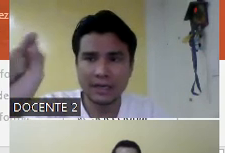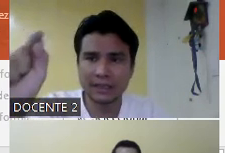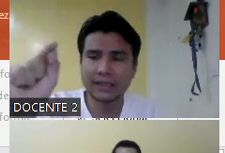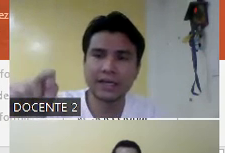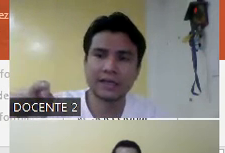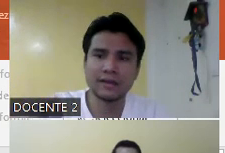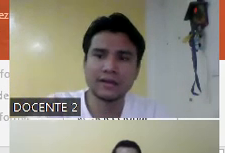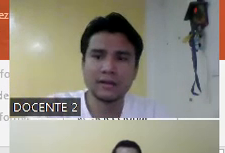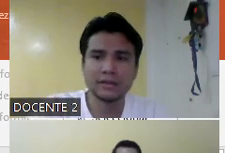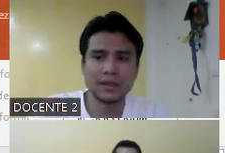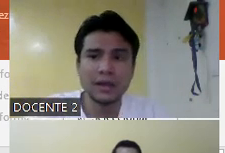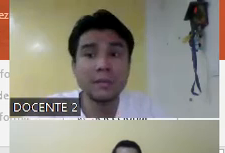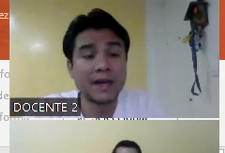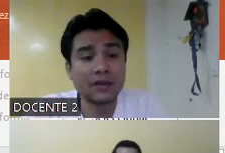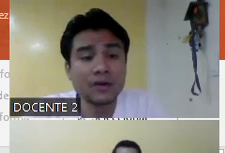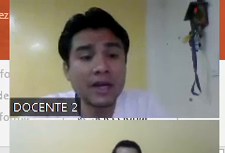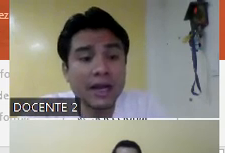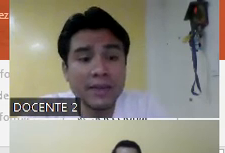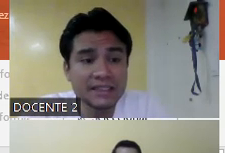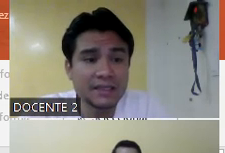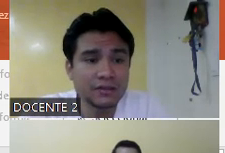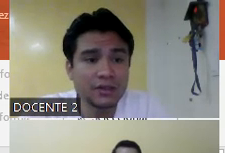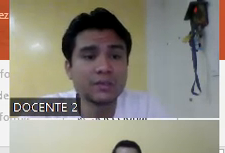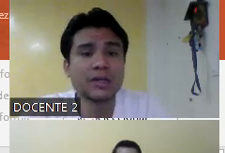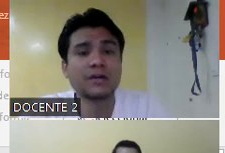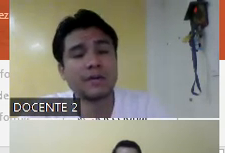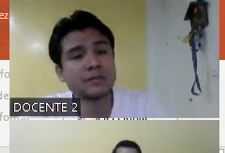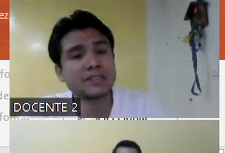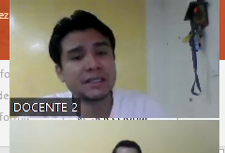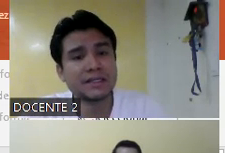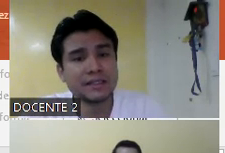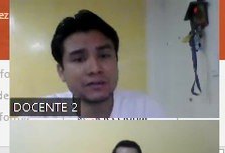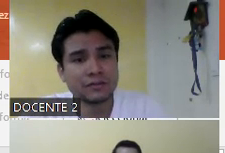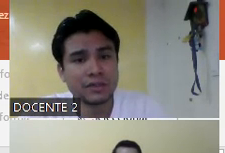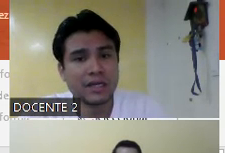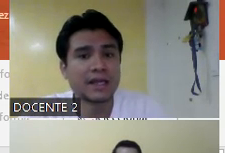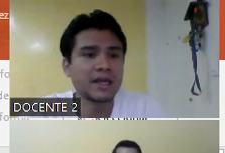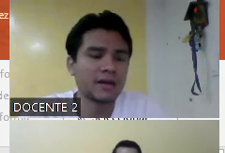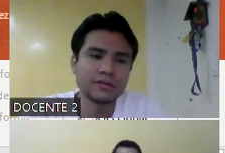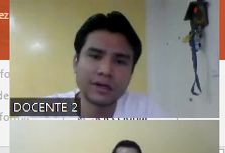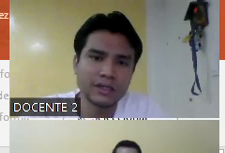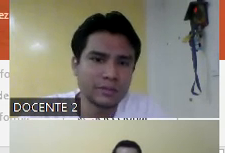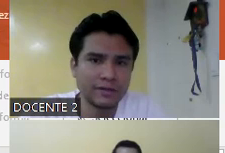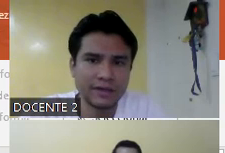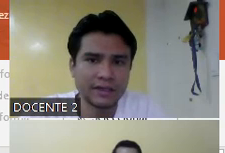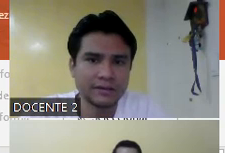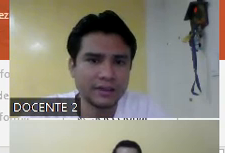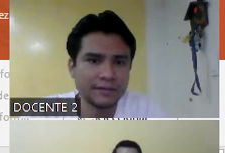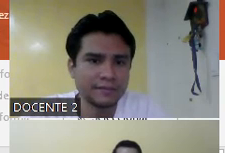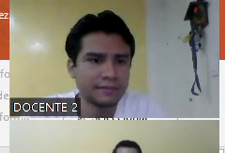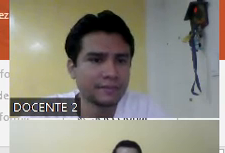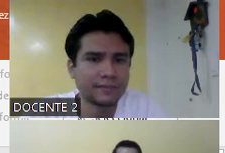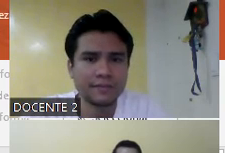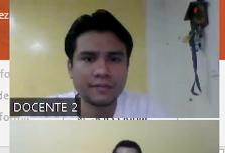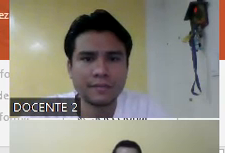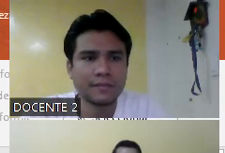conducta, atacar ahí, ¿sí? Para no crear más adicciones, porque lo que vamos a hacer es eso, y a dañar a nuestro organismo a la final,